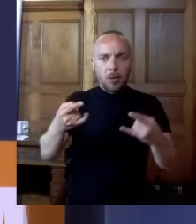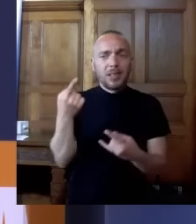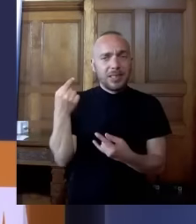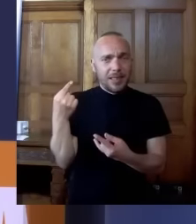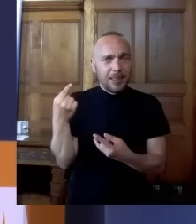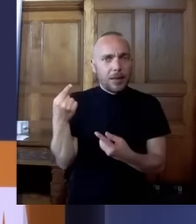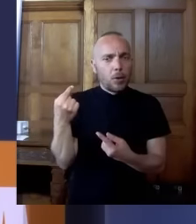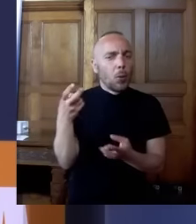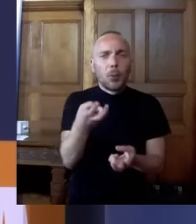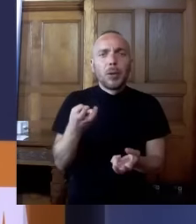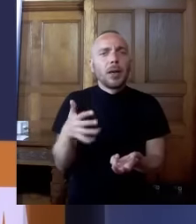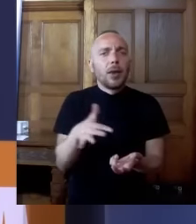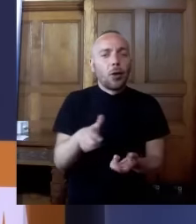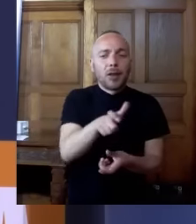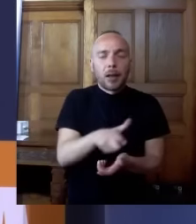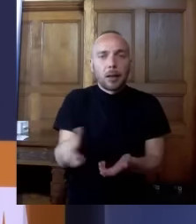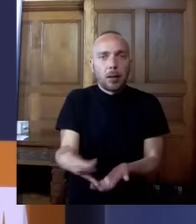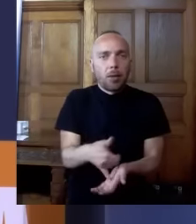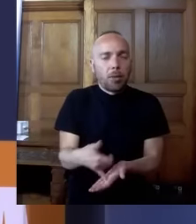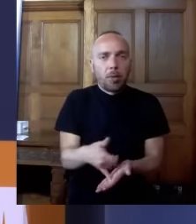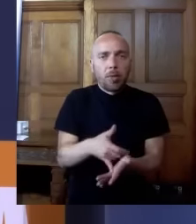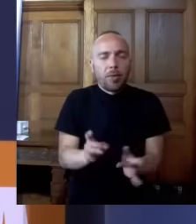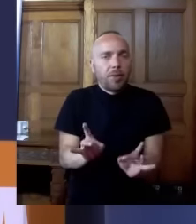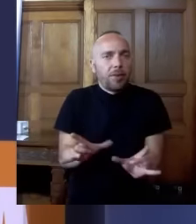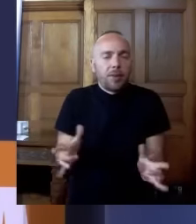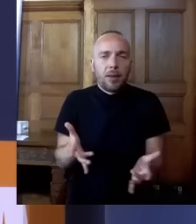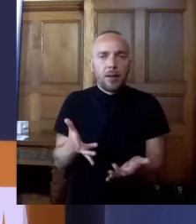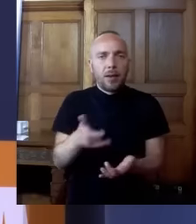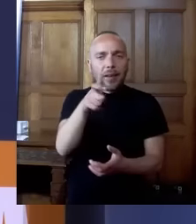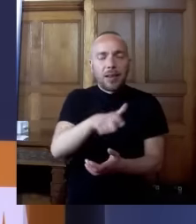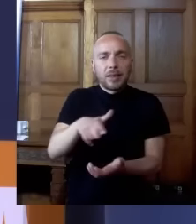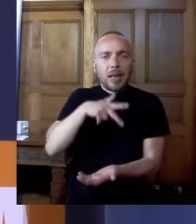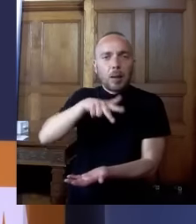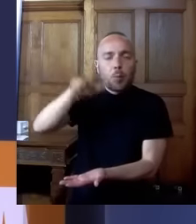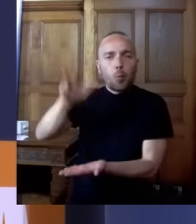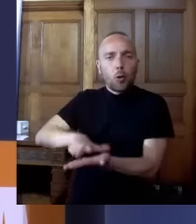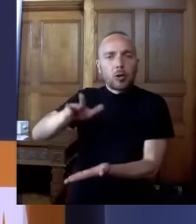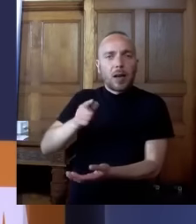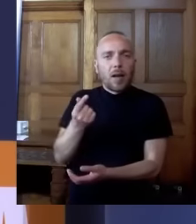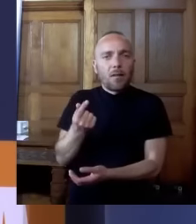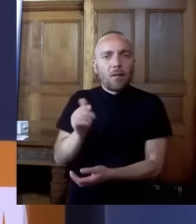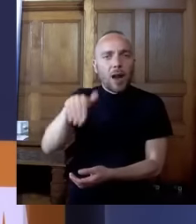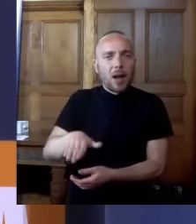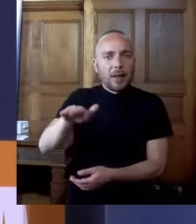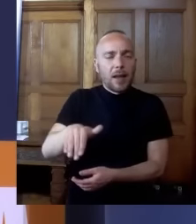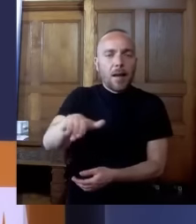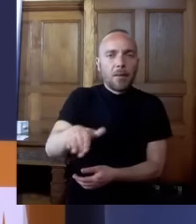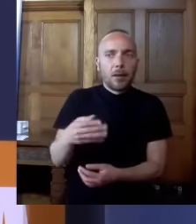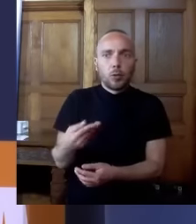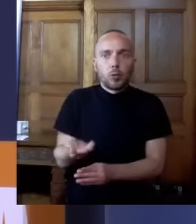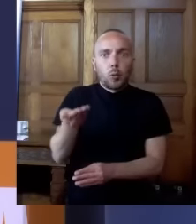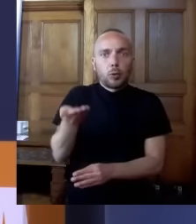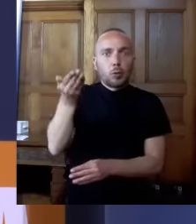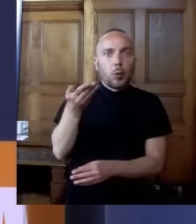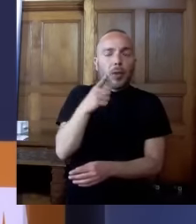ha salido de la gente más precaria de este país de gente que tiene una tipo variable y le han subido 100 200 o 300